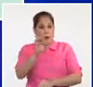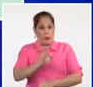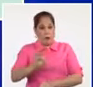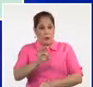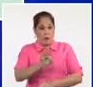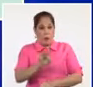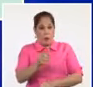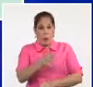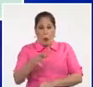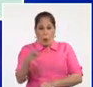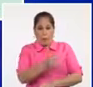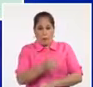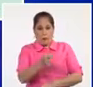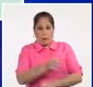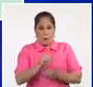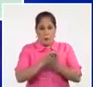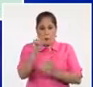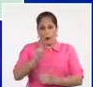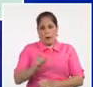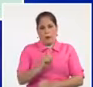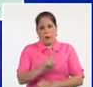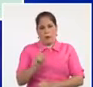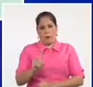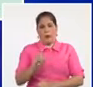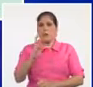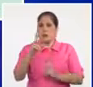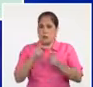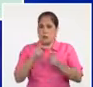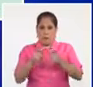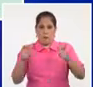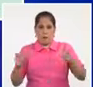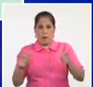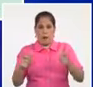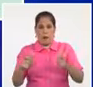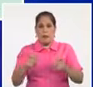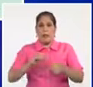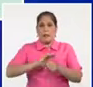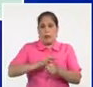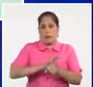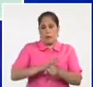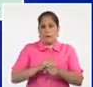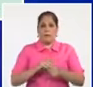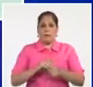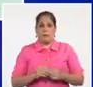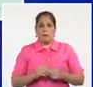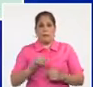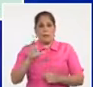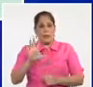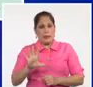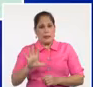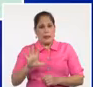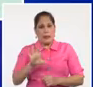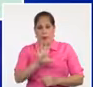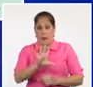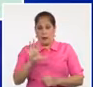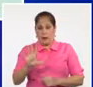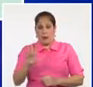11 municipios. La cifra muy alta ayer en San José de las Lajas, 55,